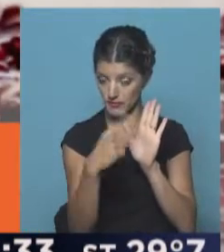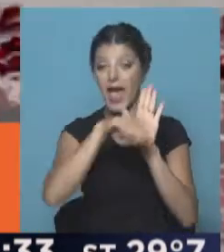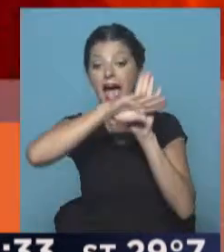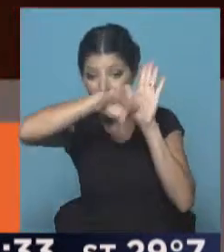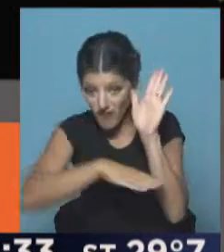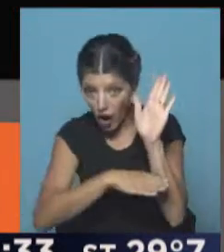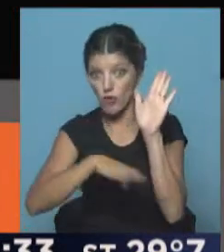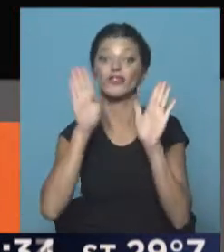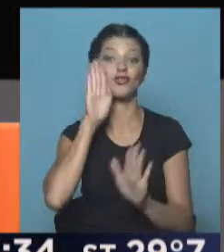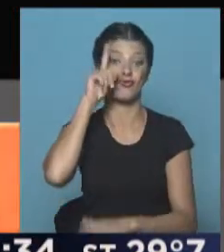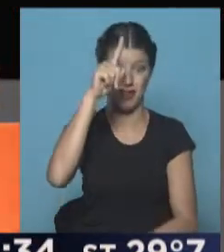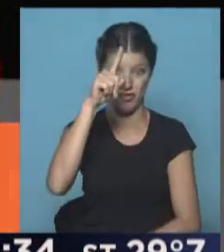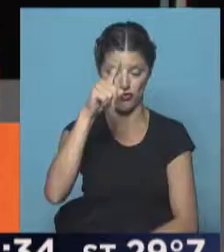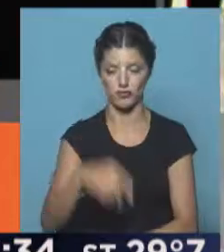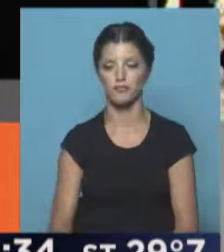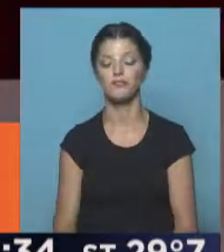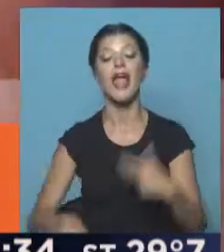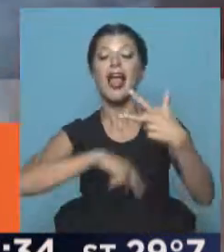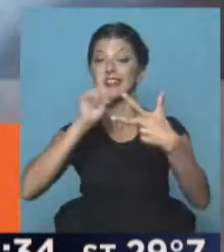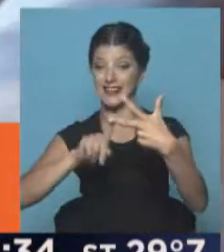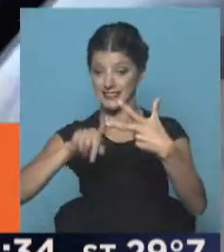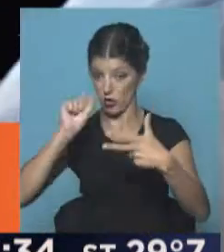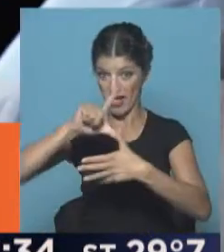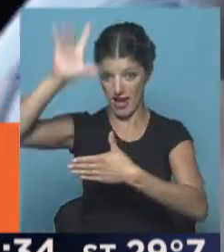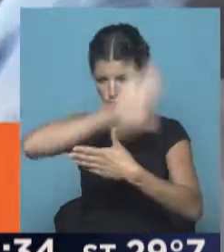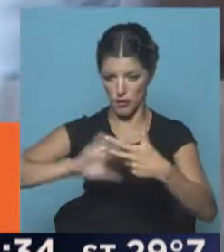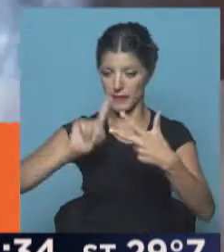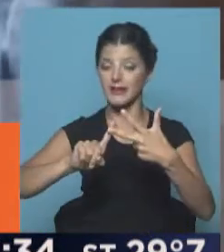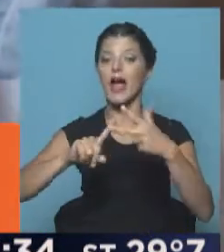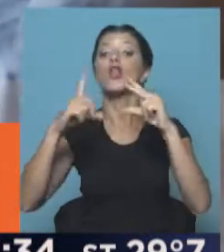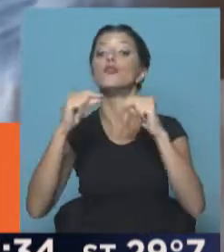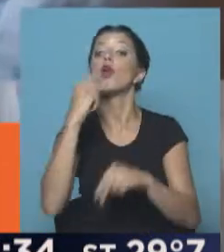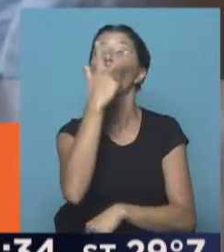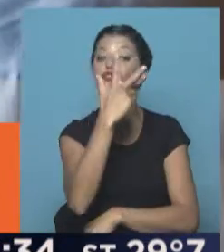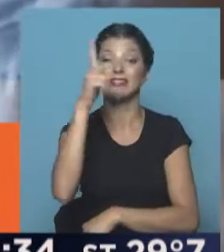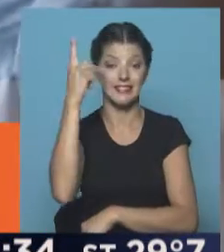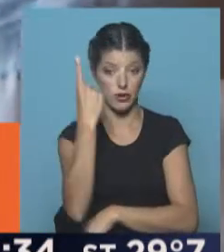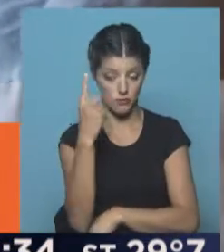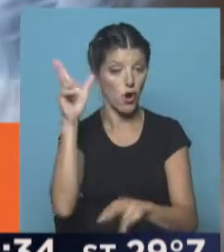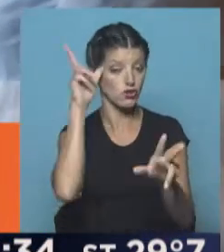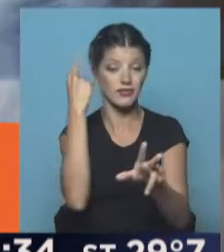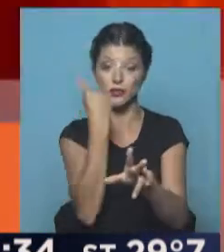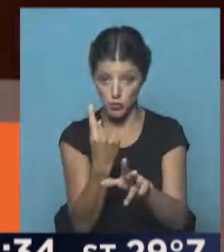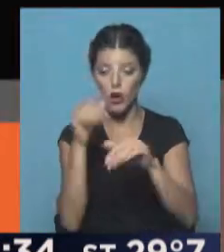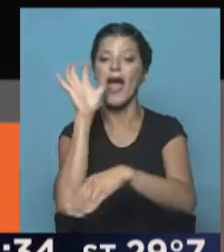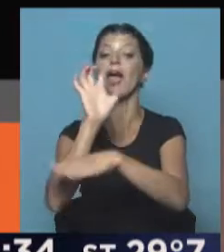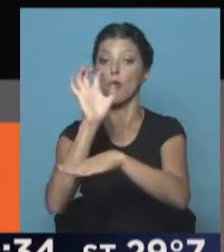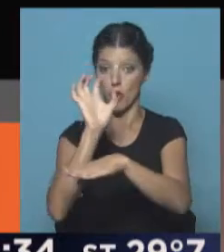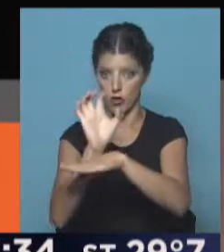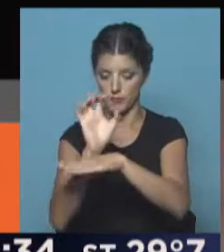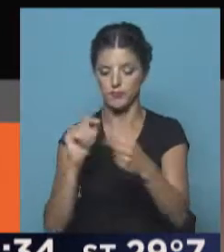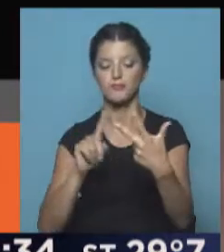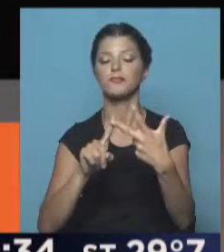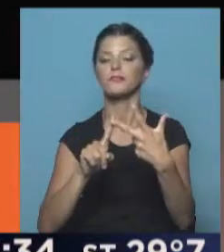Estados Unidos. Tercero en la región y en el escaño 81 en el mundo está Ecuador. A la